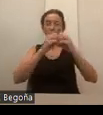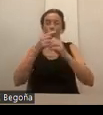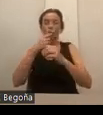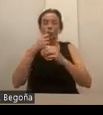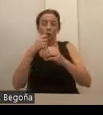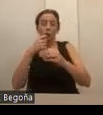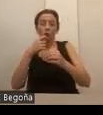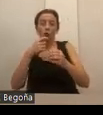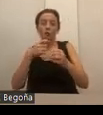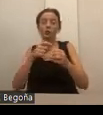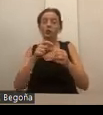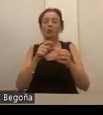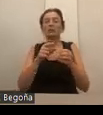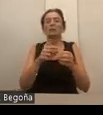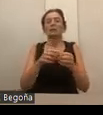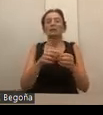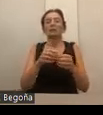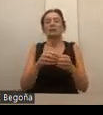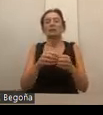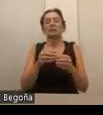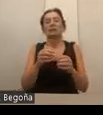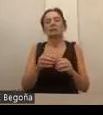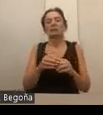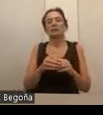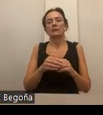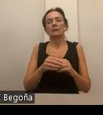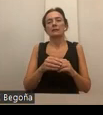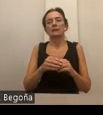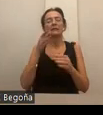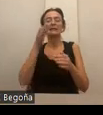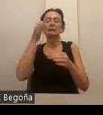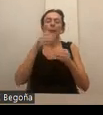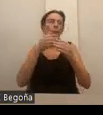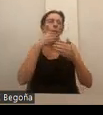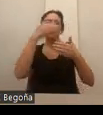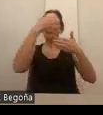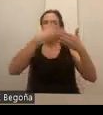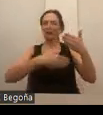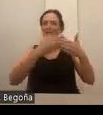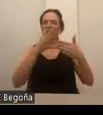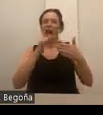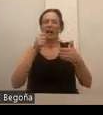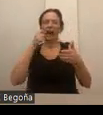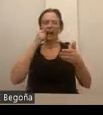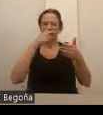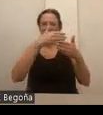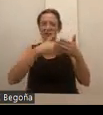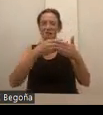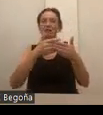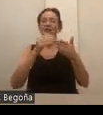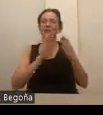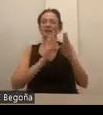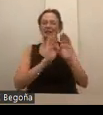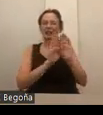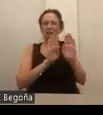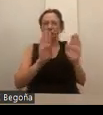rígida y poco maleable. Si esa pared está ocupada por ácidos grasos monoinsaturados o poliinsaturados, como